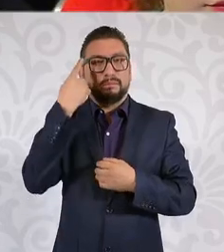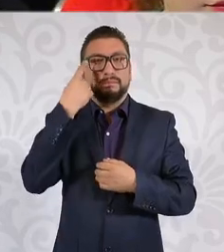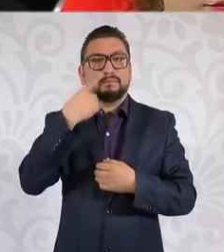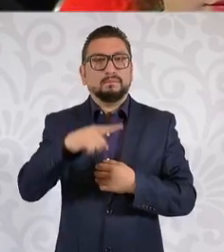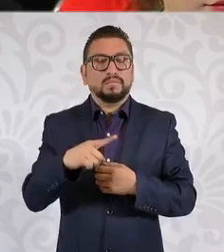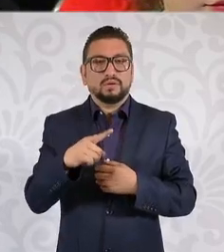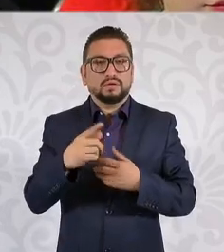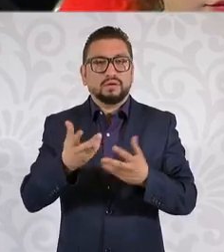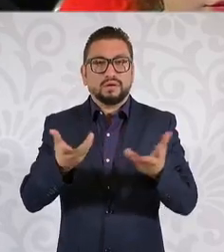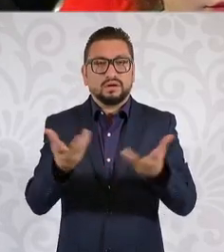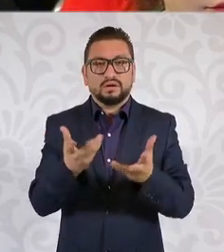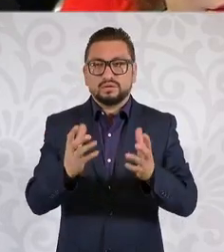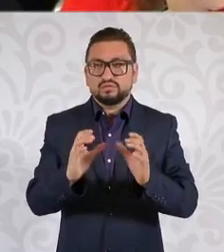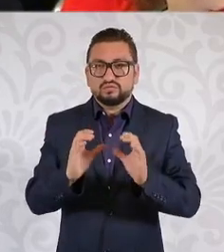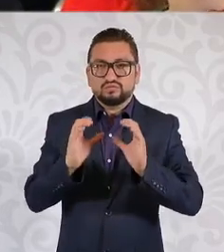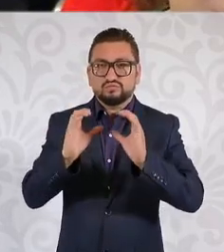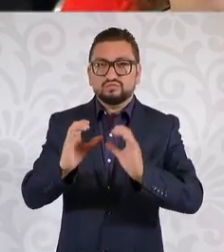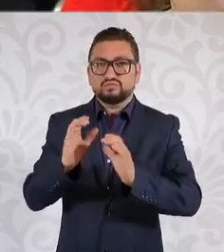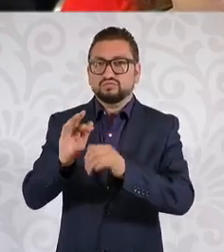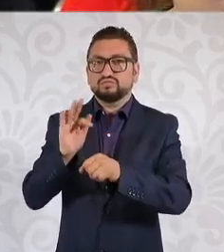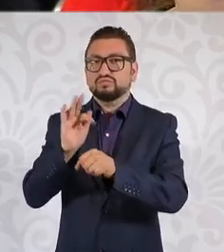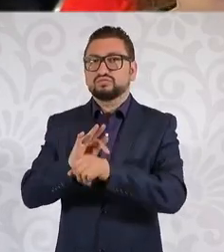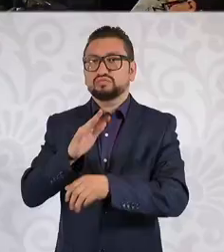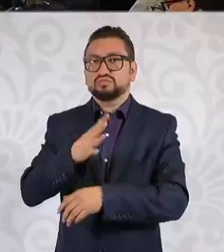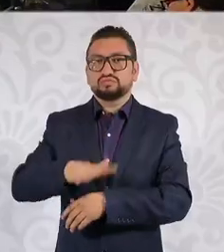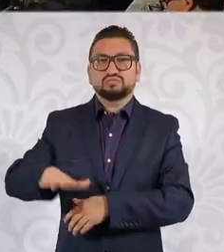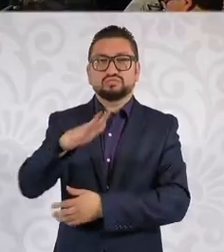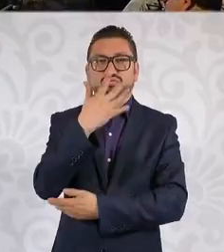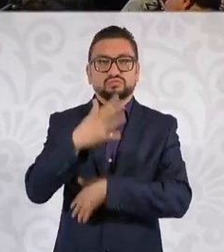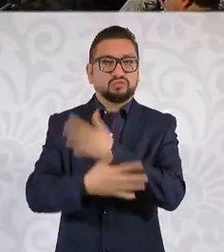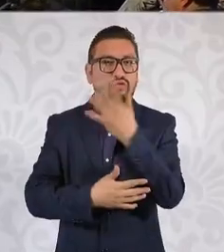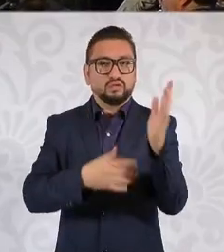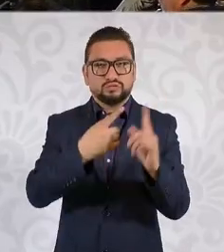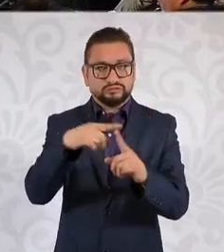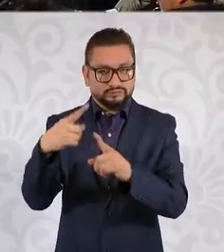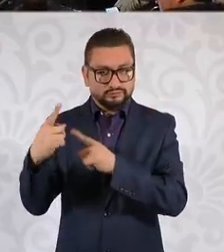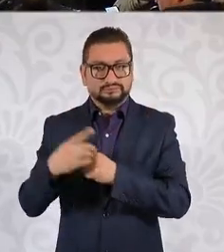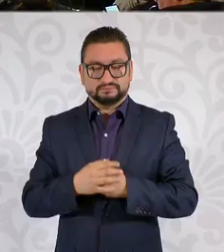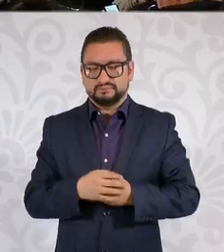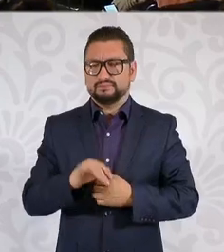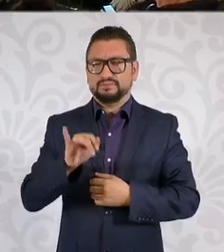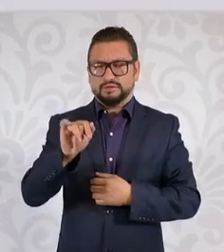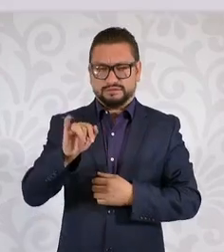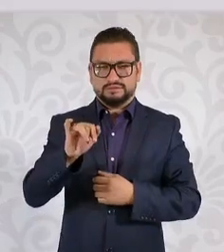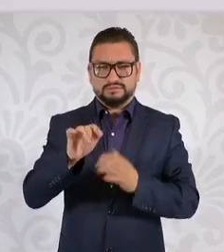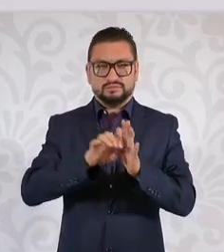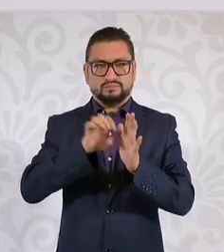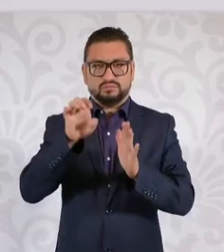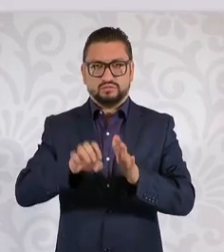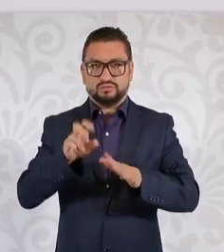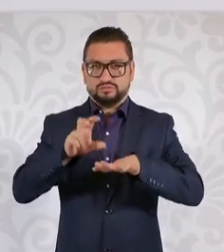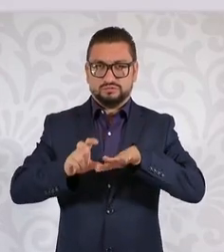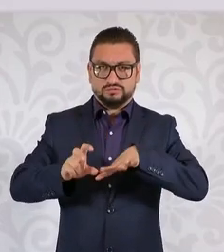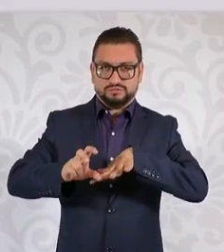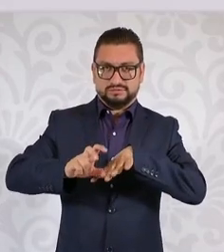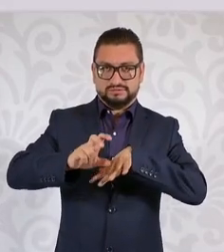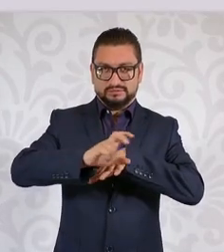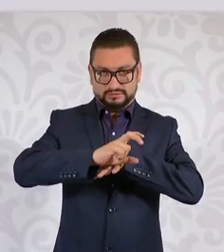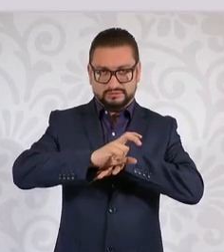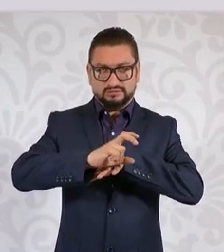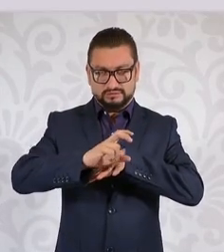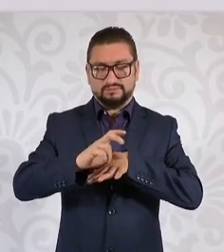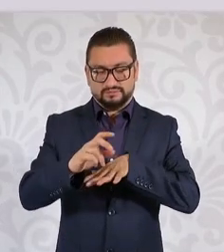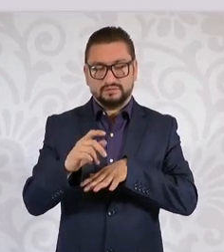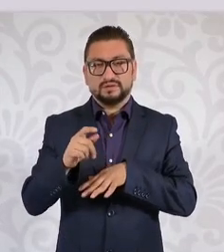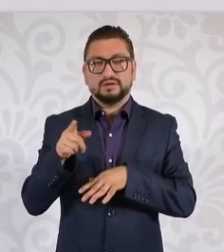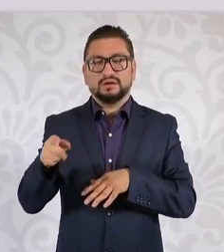medida de protección al ambiente? Sí. Por ejemplo, en el caso del Tren Maya, lo